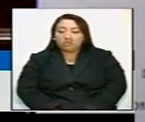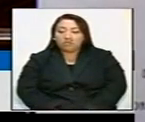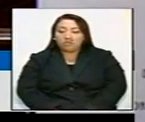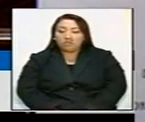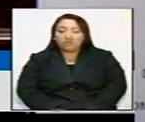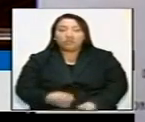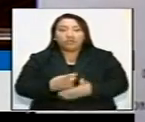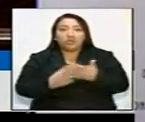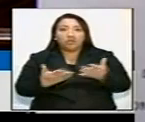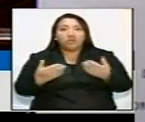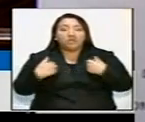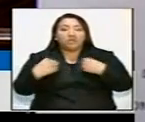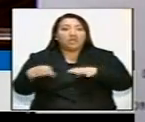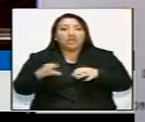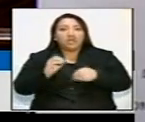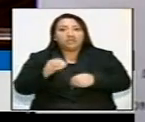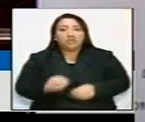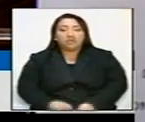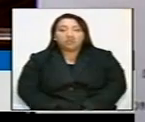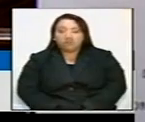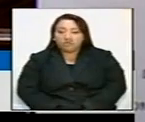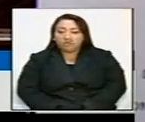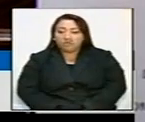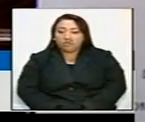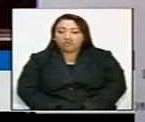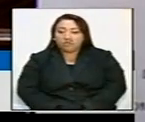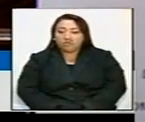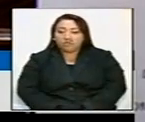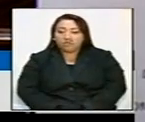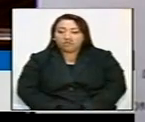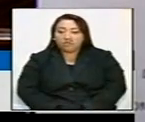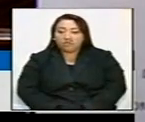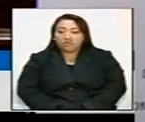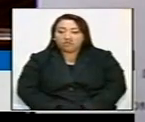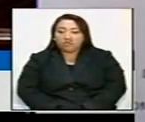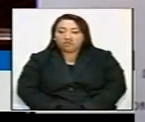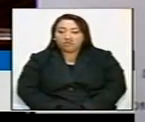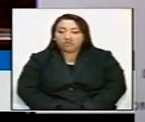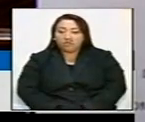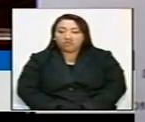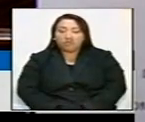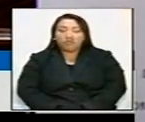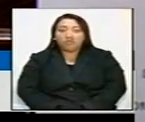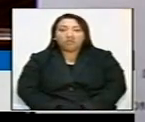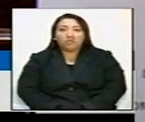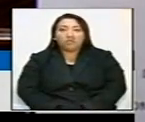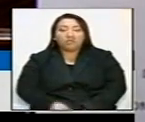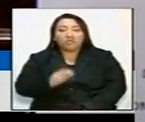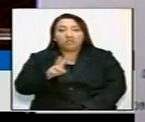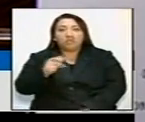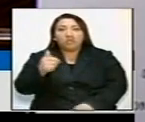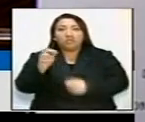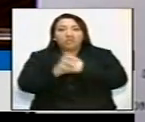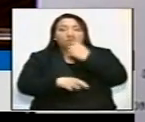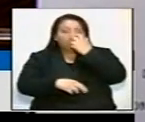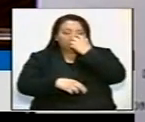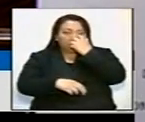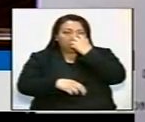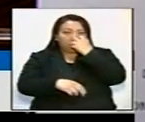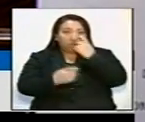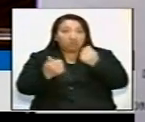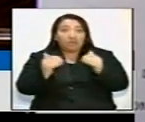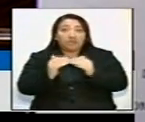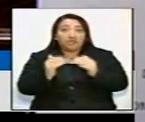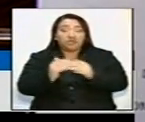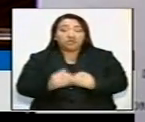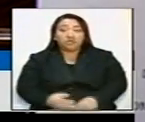caso, sí, y es saludable rescatar, es ver que otros países similares en la región, o